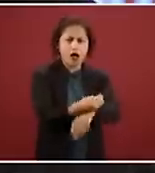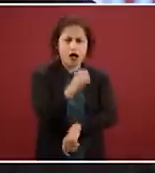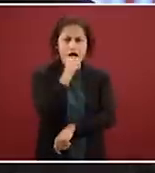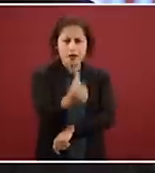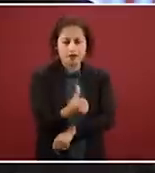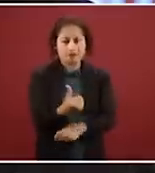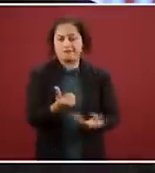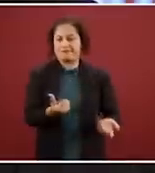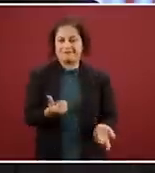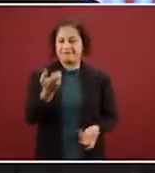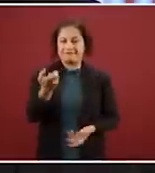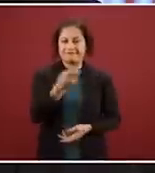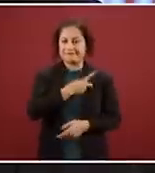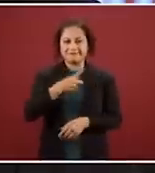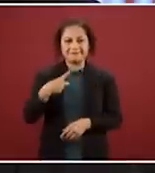de opresión.